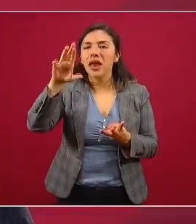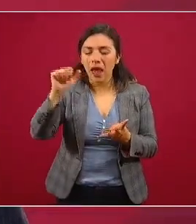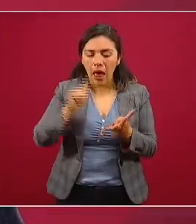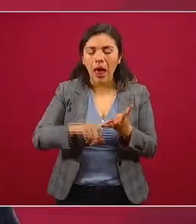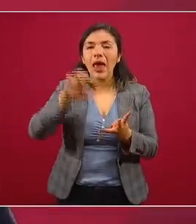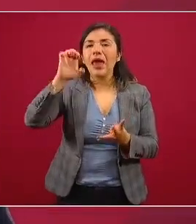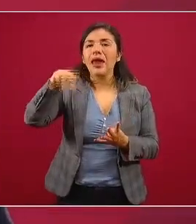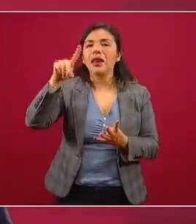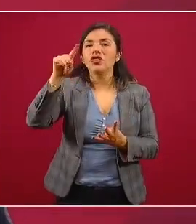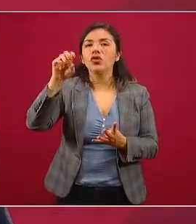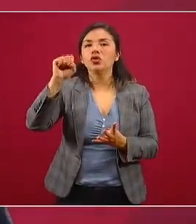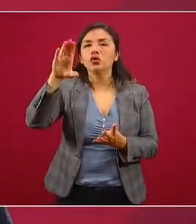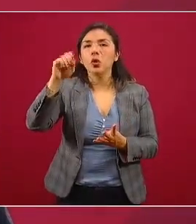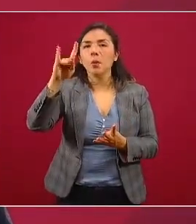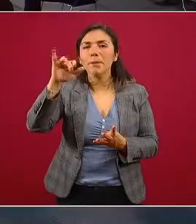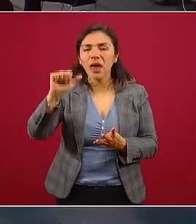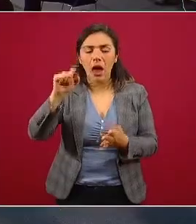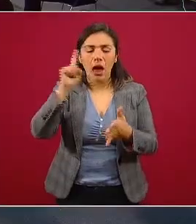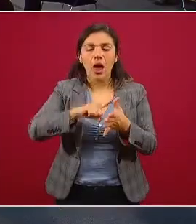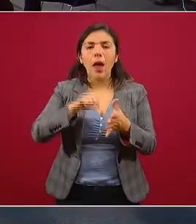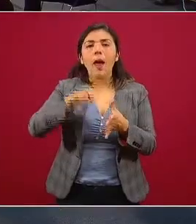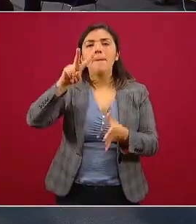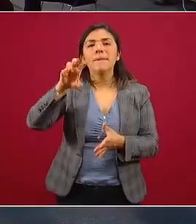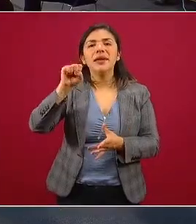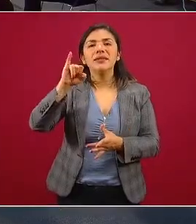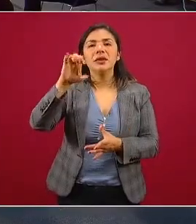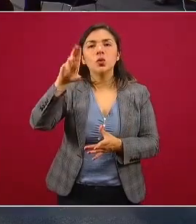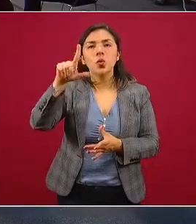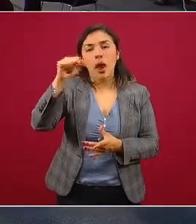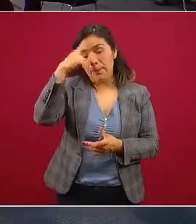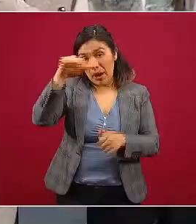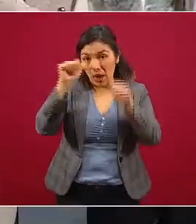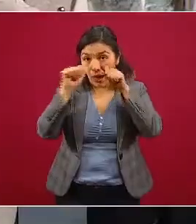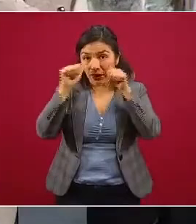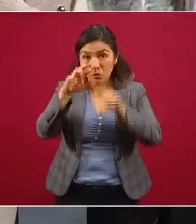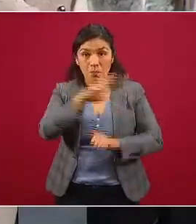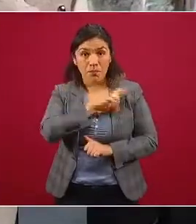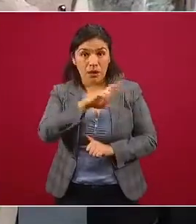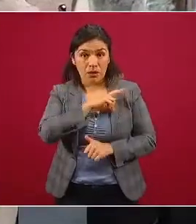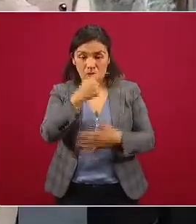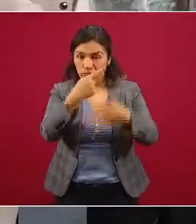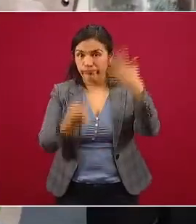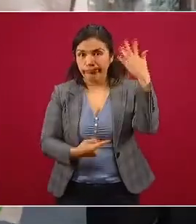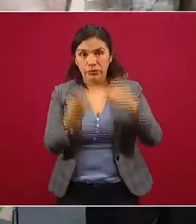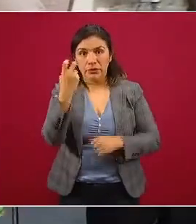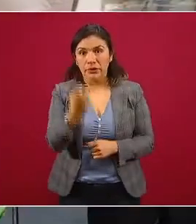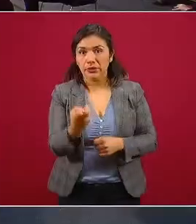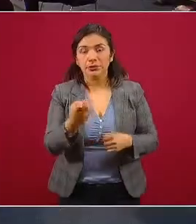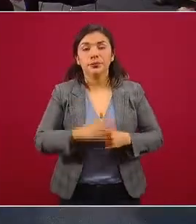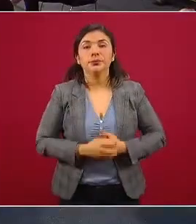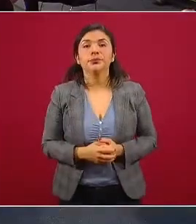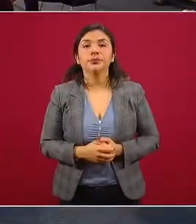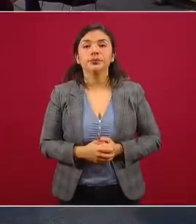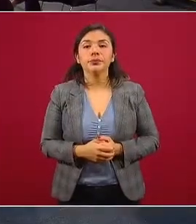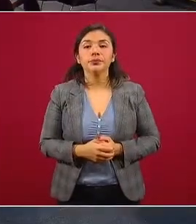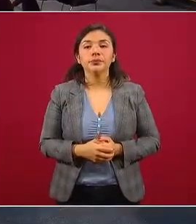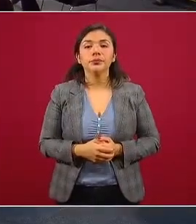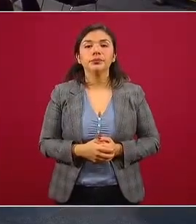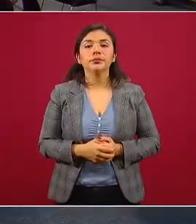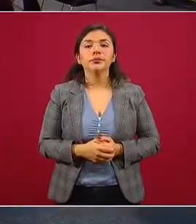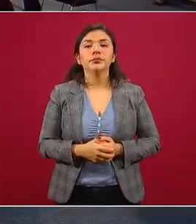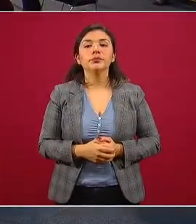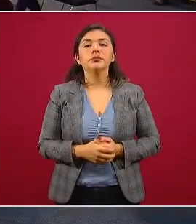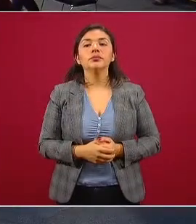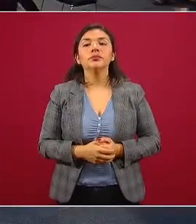y colecistectomías para atención privada. Gracias. Gracias. Ya,